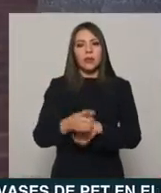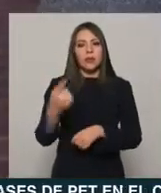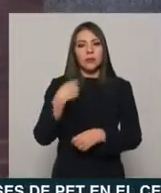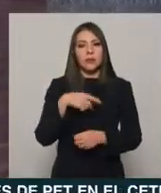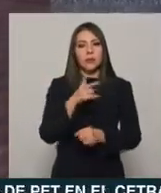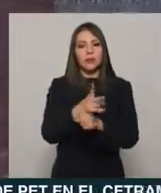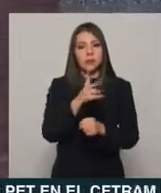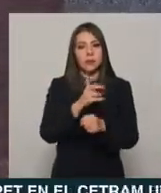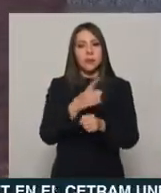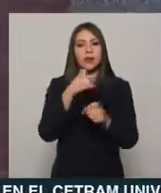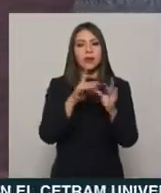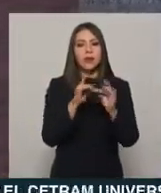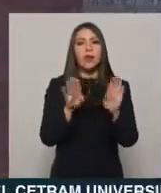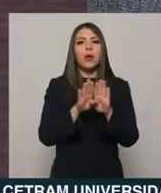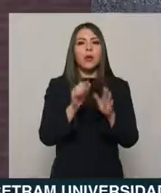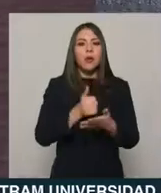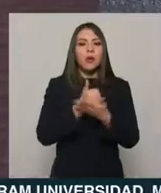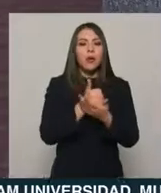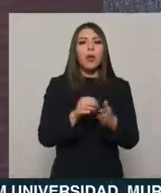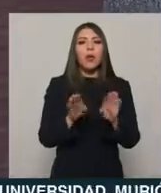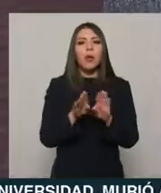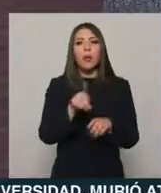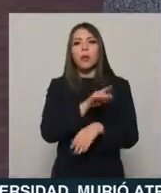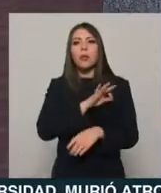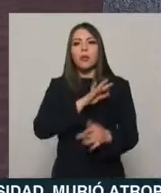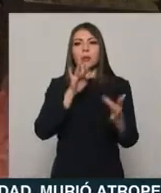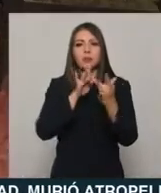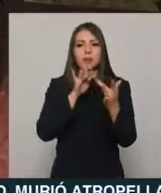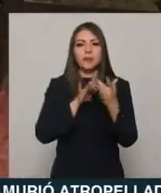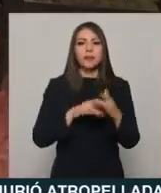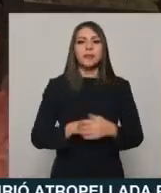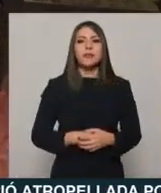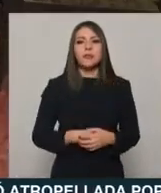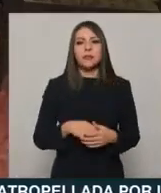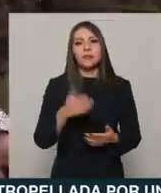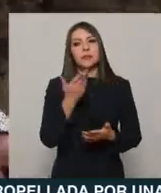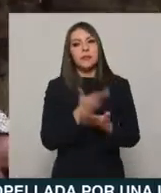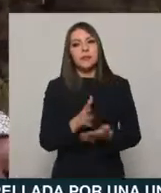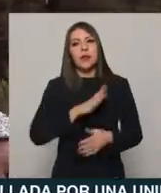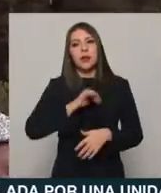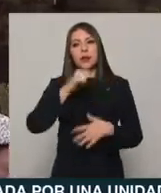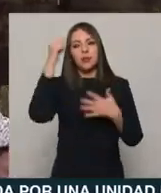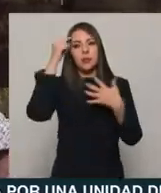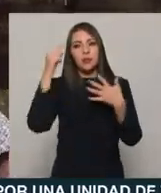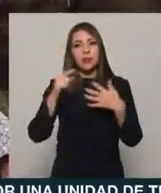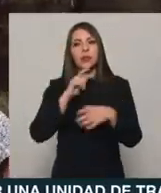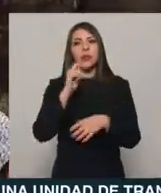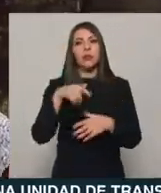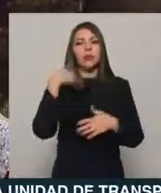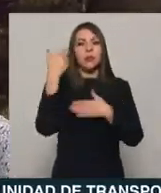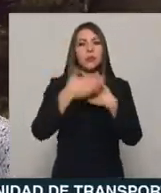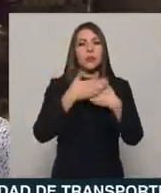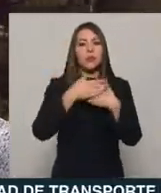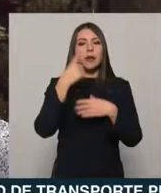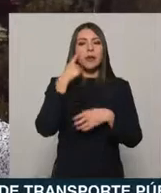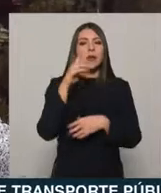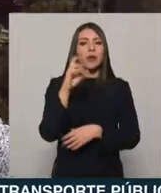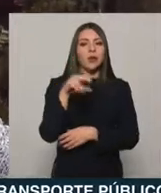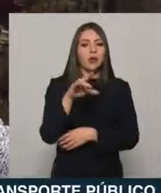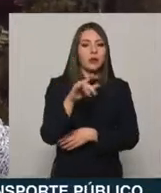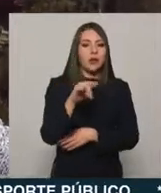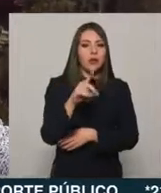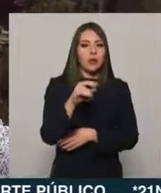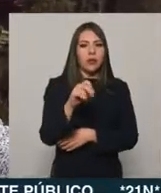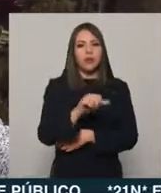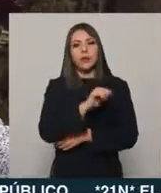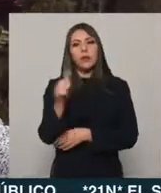fundamental, los mediadores, cómo nos pueden ayudar y cómo podríamos contactarlos, ¿le parece? Exacto, y tenemos más figuras. Vamos a entrar con los conciliadores. Perfecto. Y vamos a entrar con los árbitros